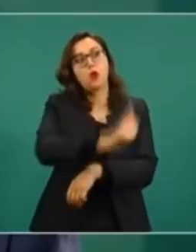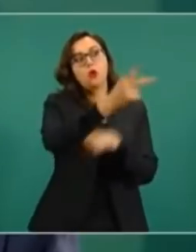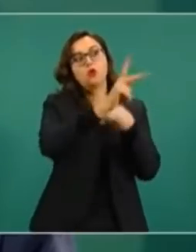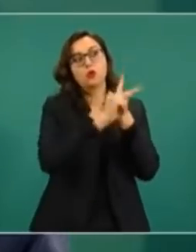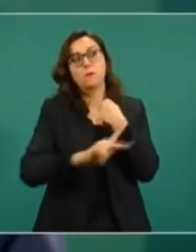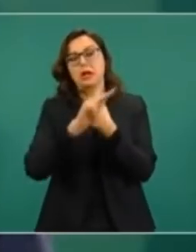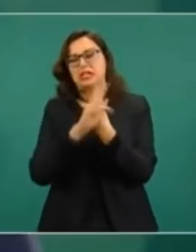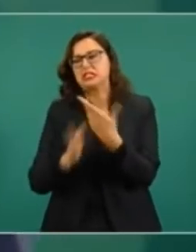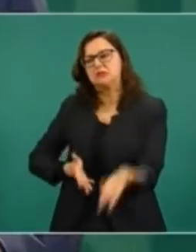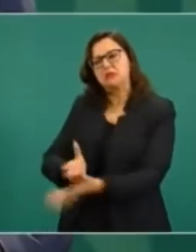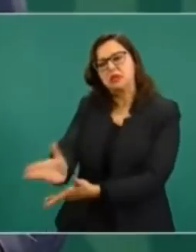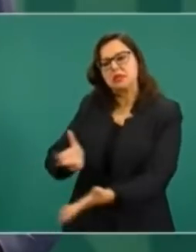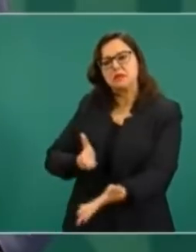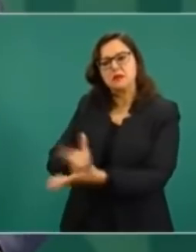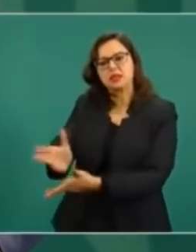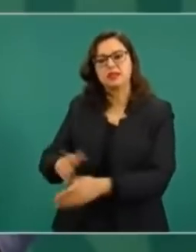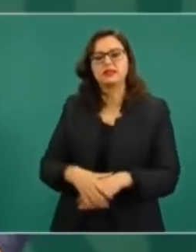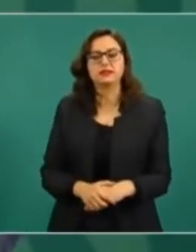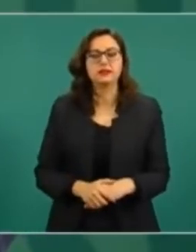y de